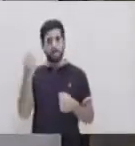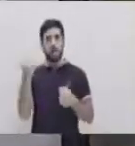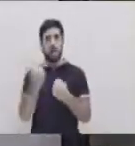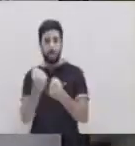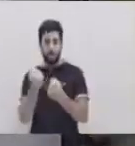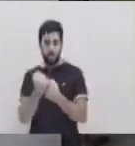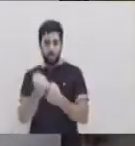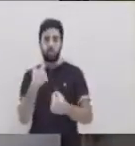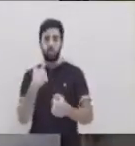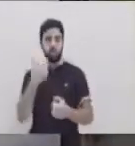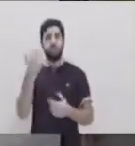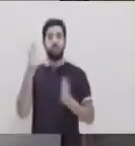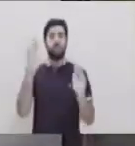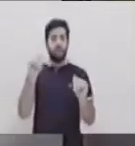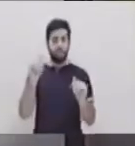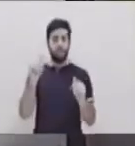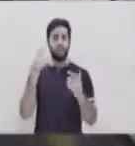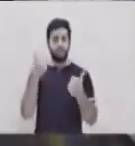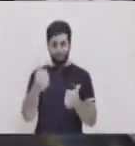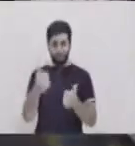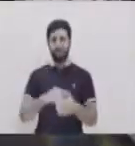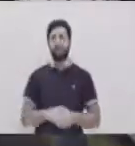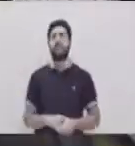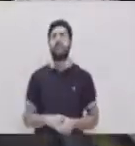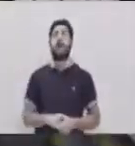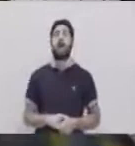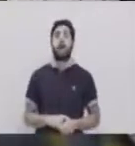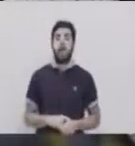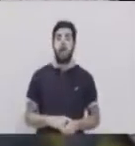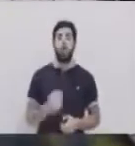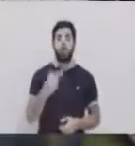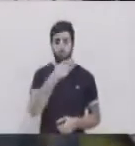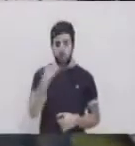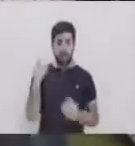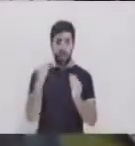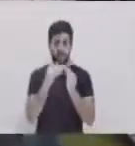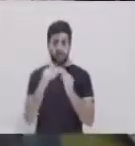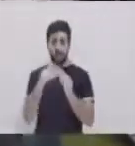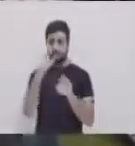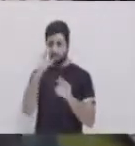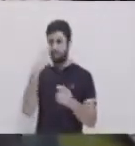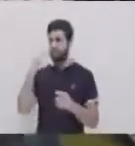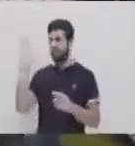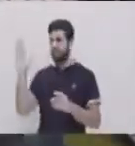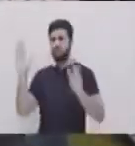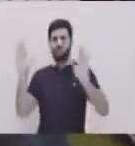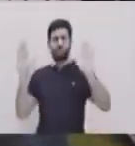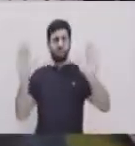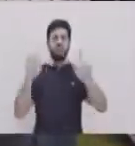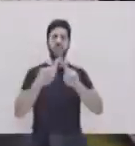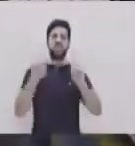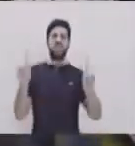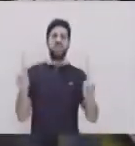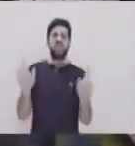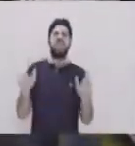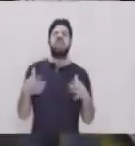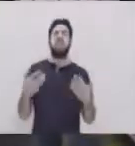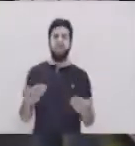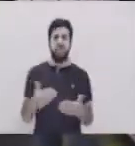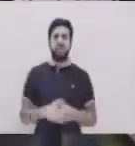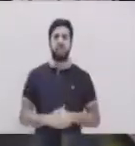Agradecemos su apoyo, me suscribo atentamente. Muy bien, entonces ahora también en casa y tú. ¿Qué diferencias encuentras entre estos dos